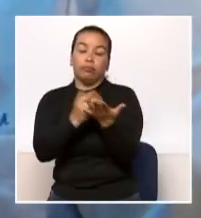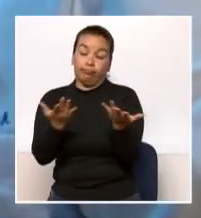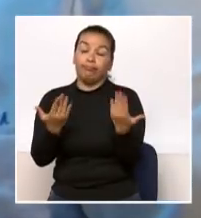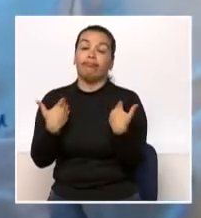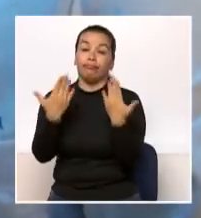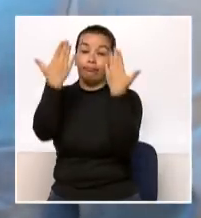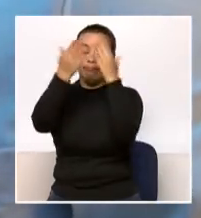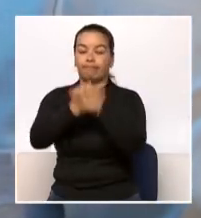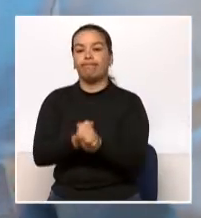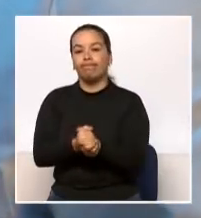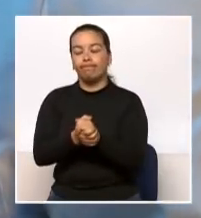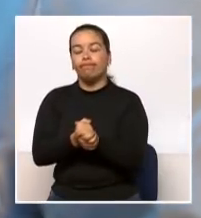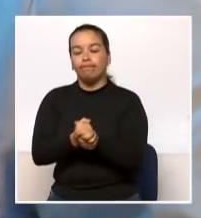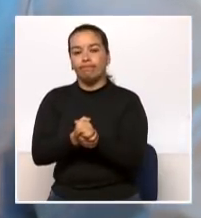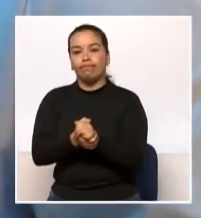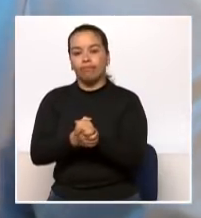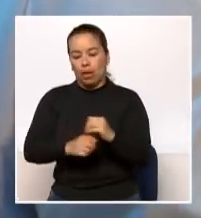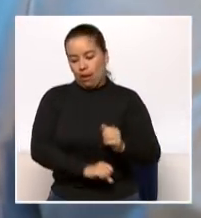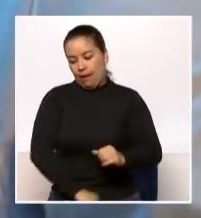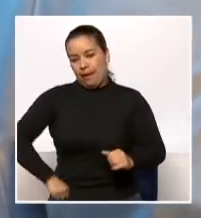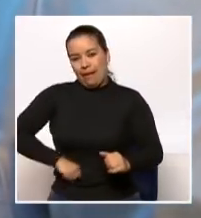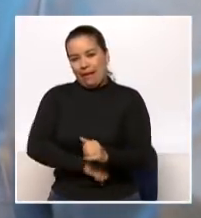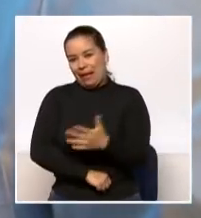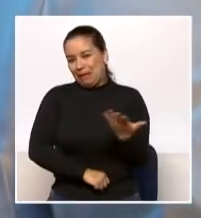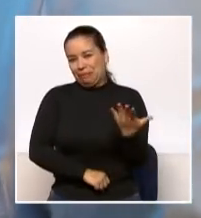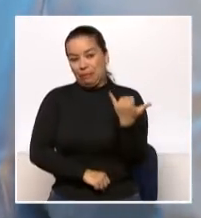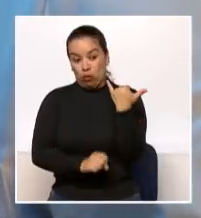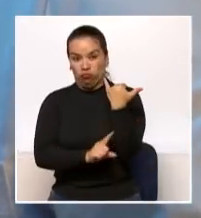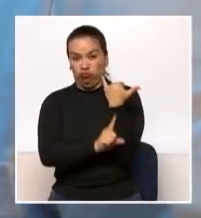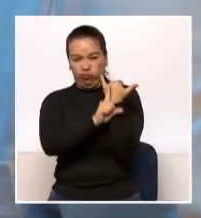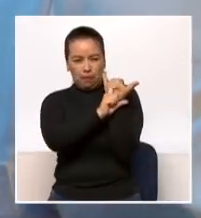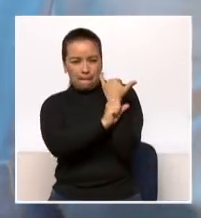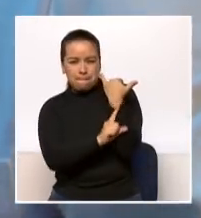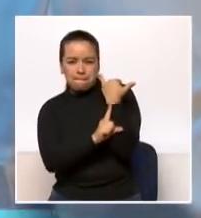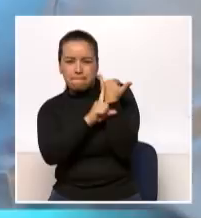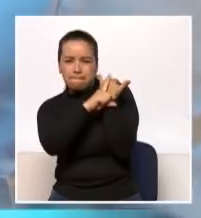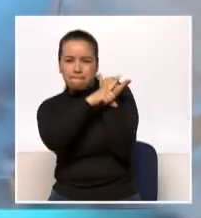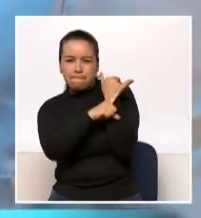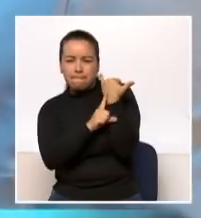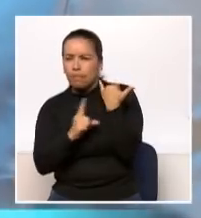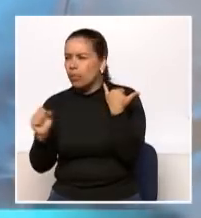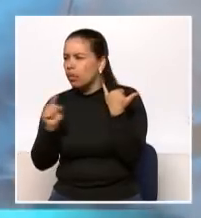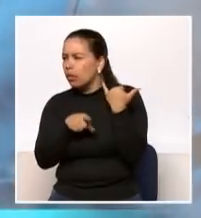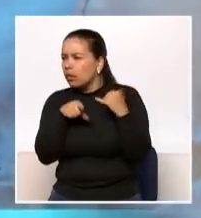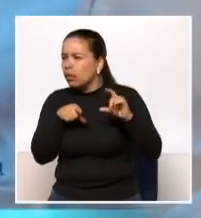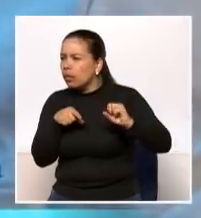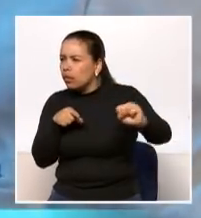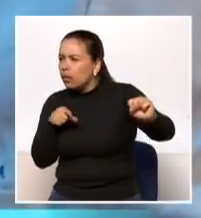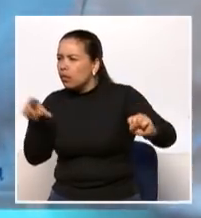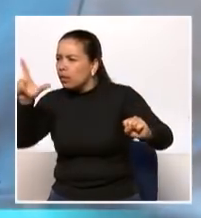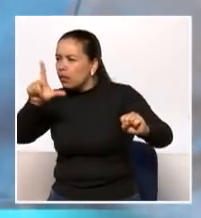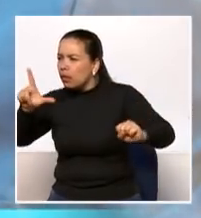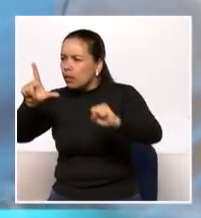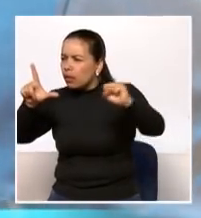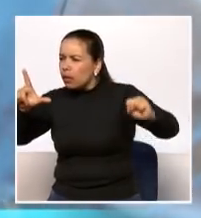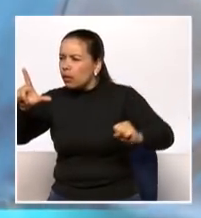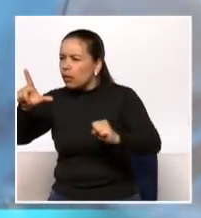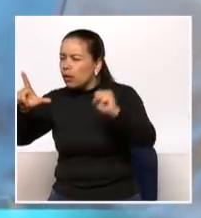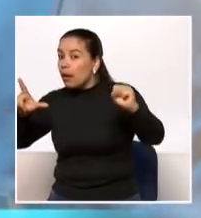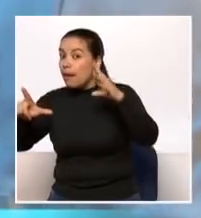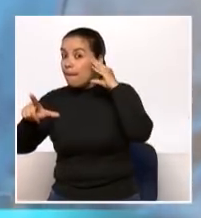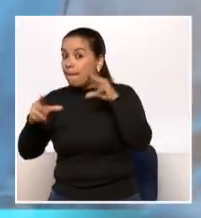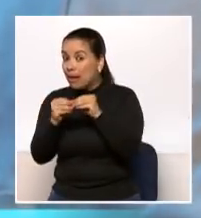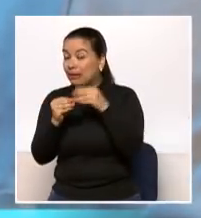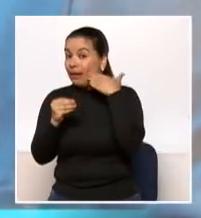transabdominal, que es lo que hacemos con la ginecóloga. La ginecóloga también hace esa valoración global